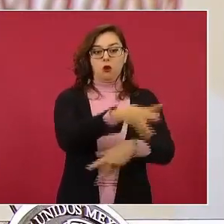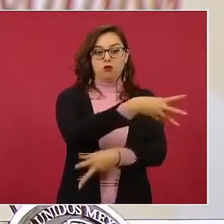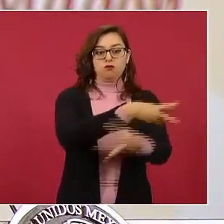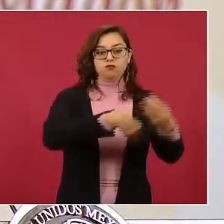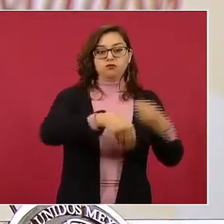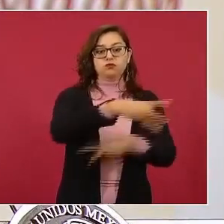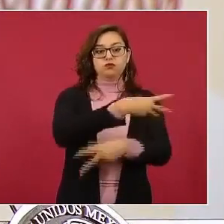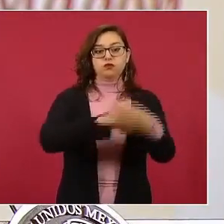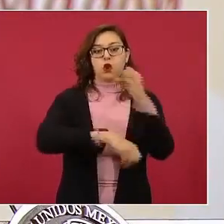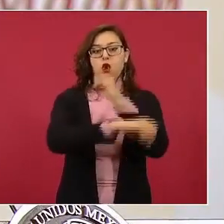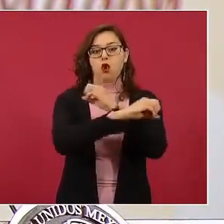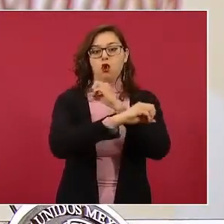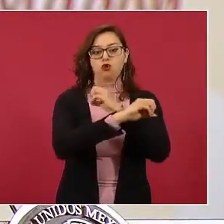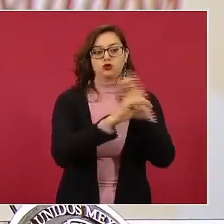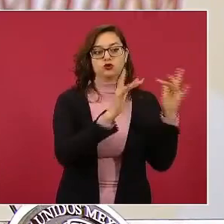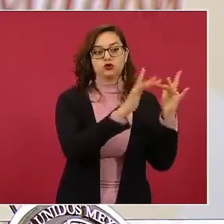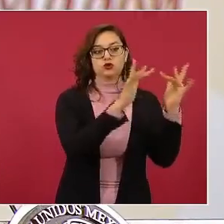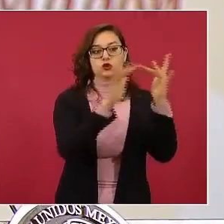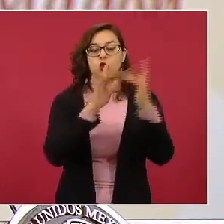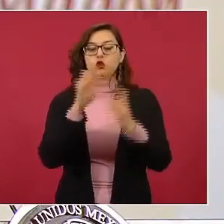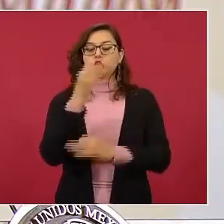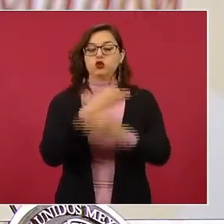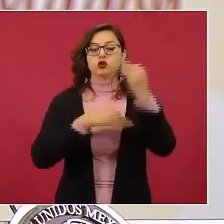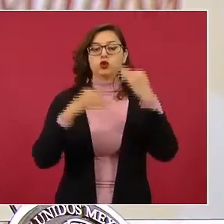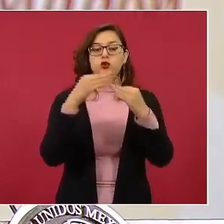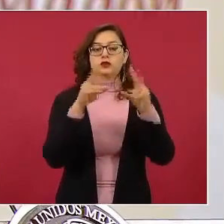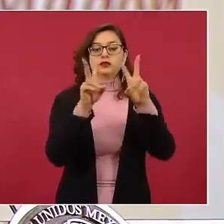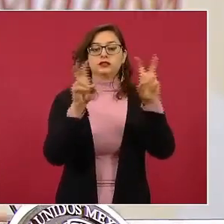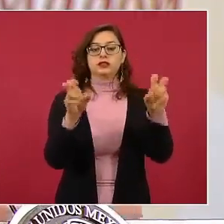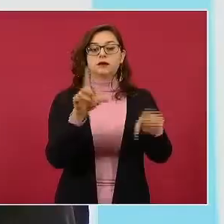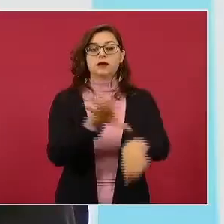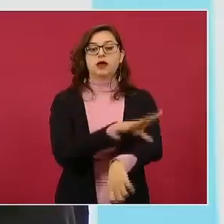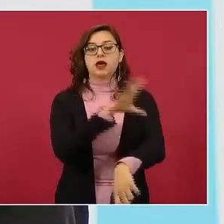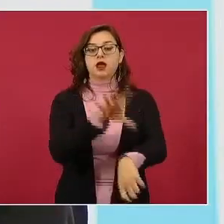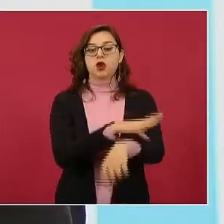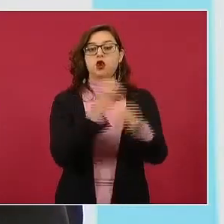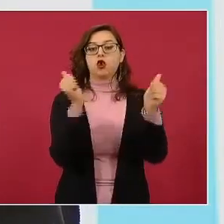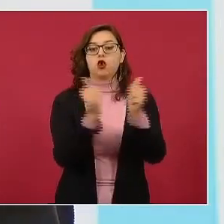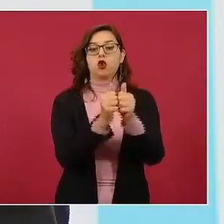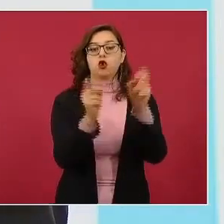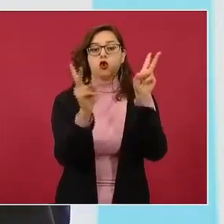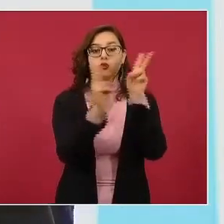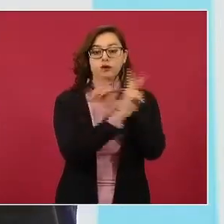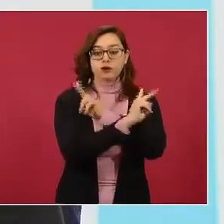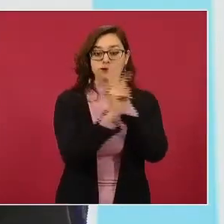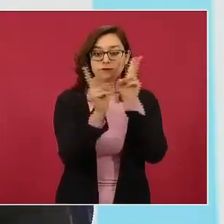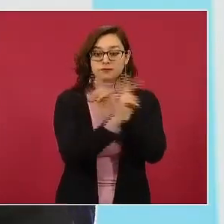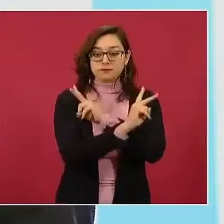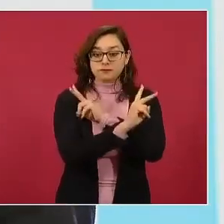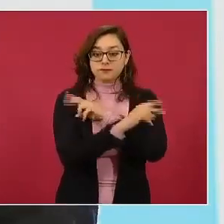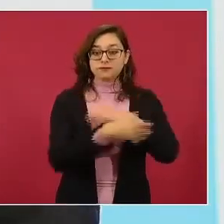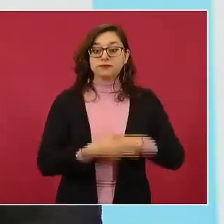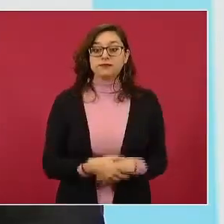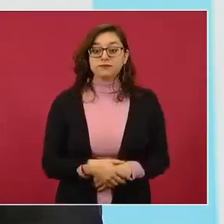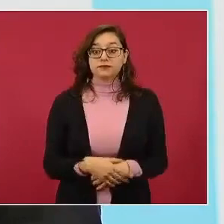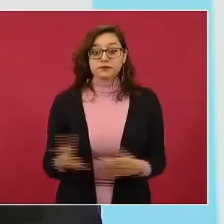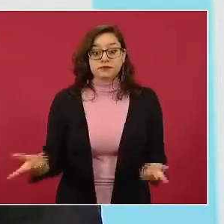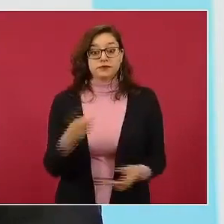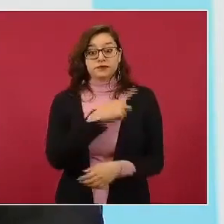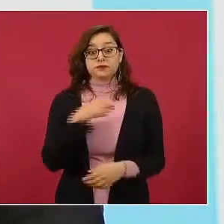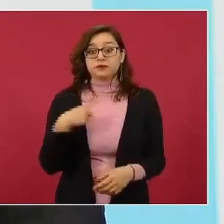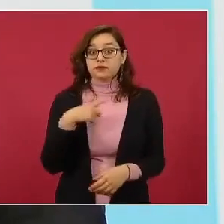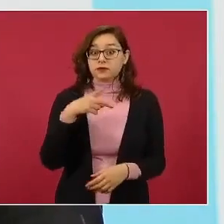relacionadas con centrales eólicas, donde debo de destacar que el aire no es las 24 horas del